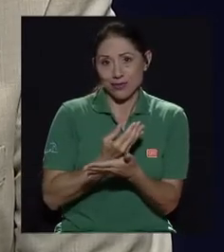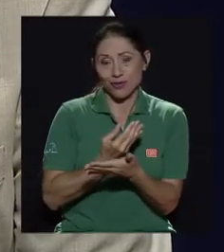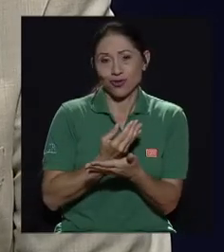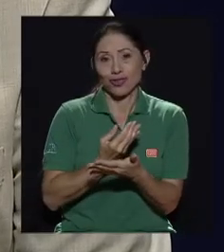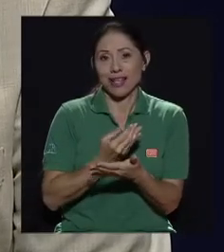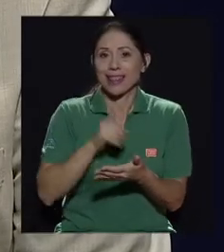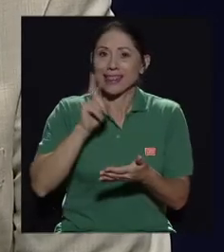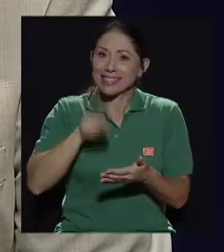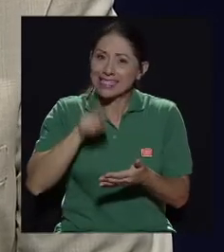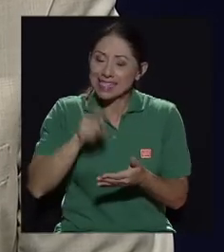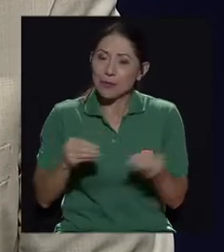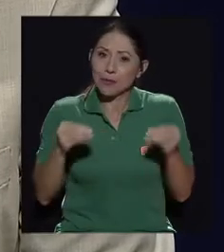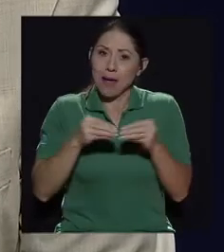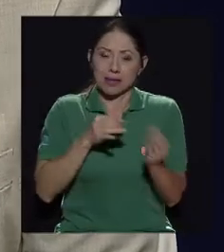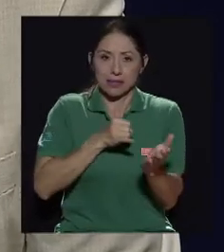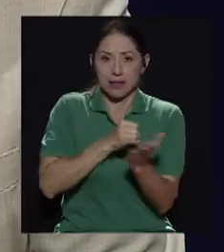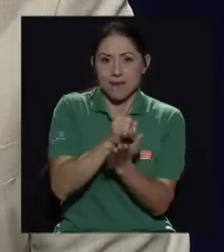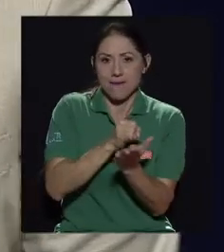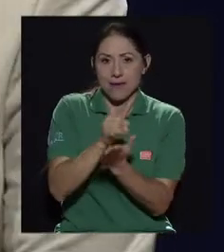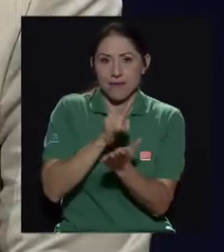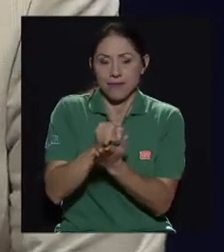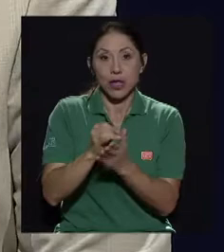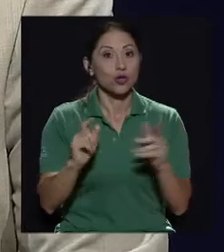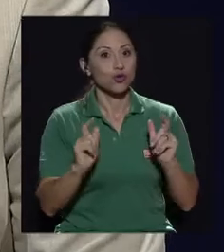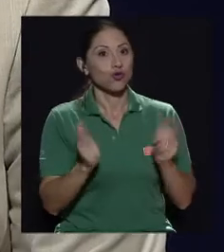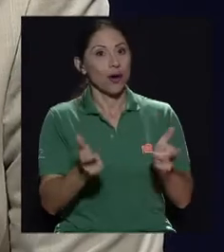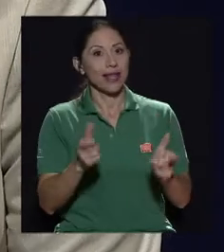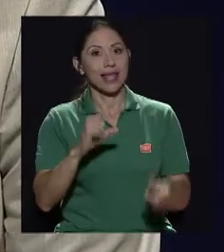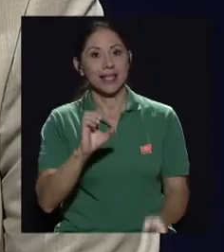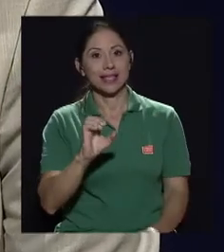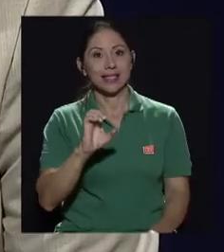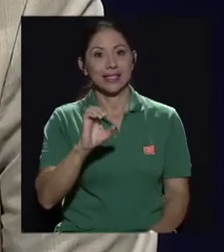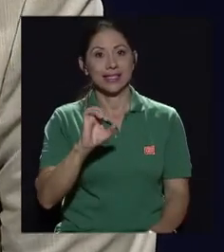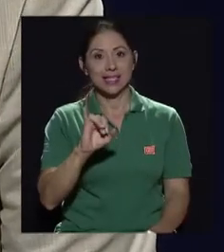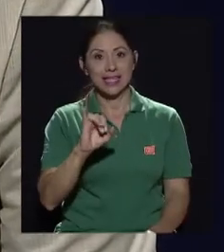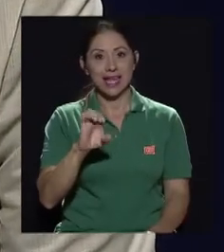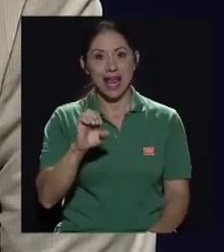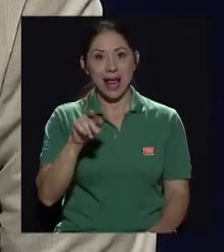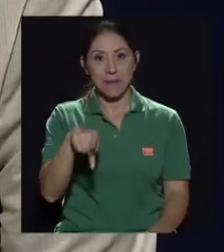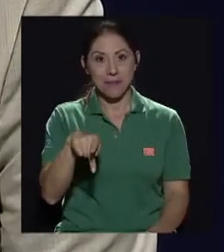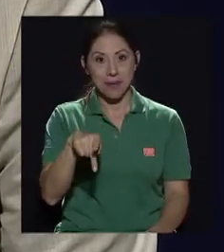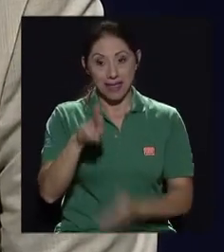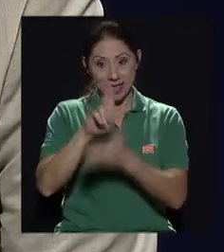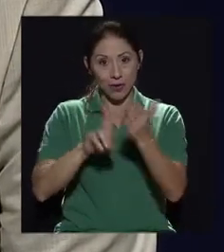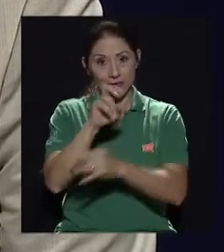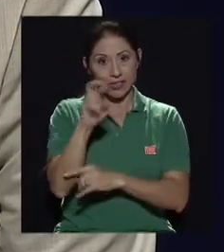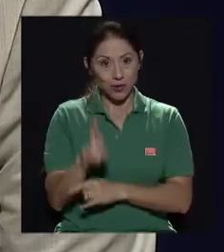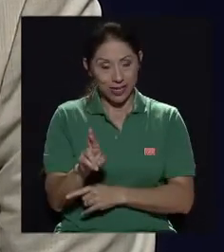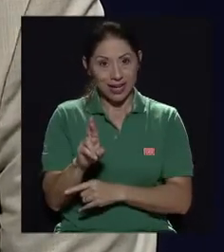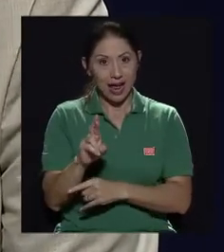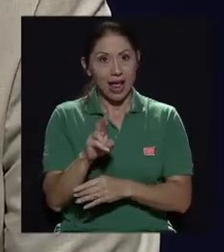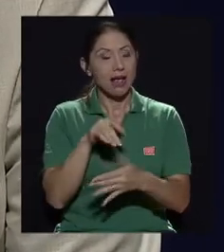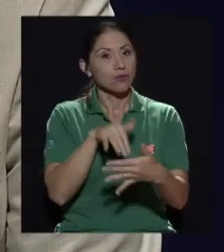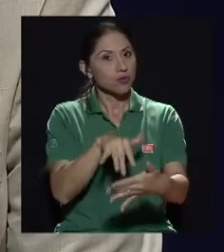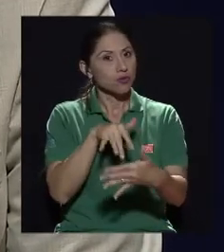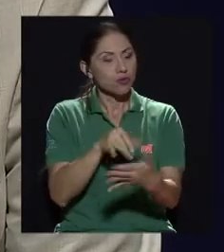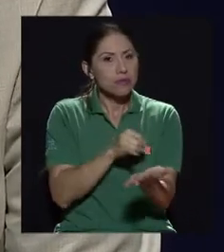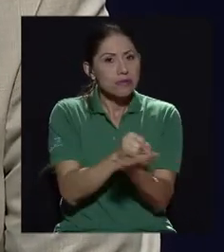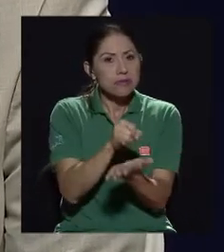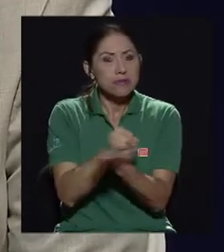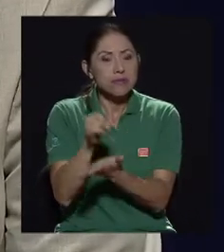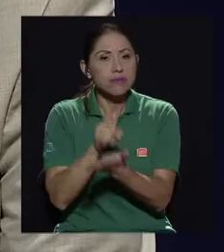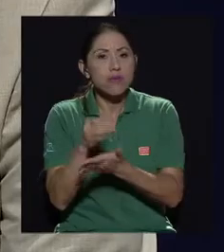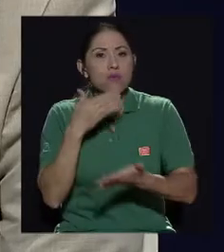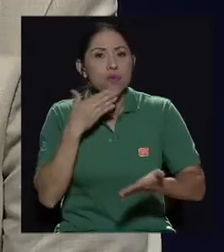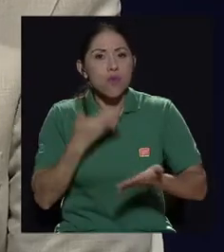en el tema de la investigación por suerte el cep dicho sea de paso que es de la universidad costa rica hace estudios muy